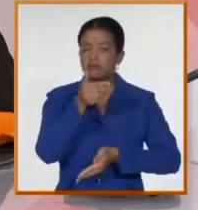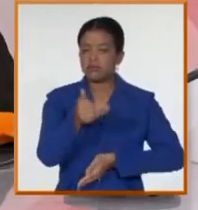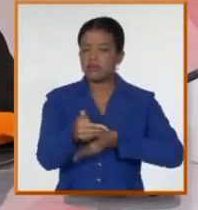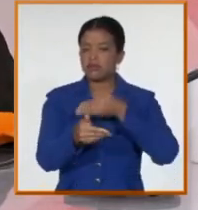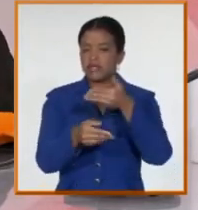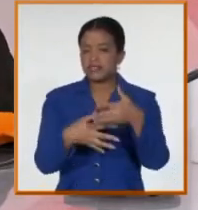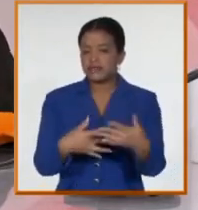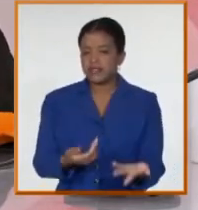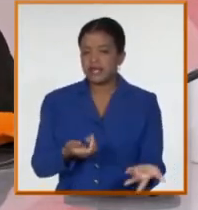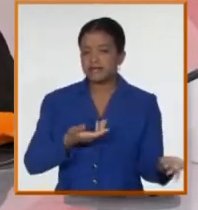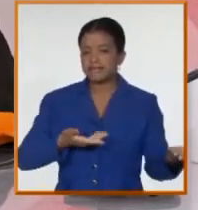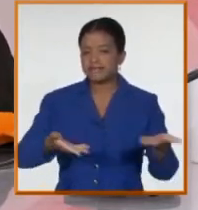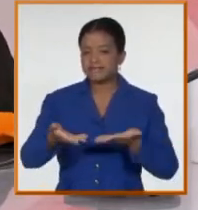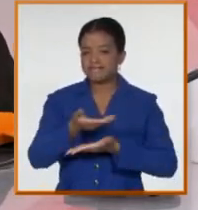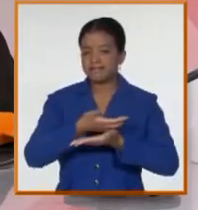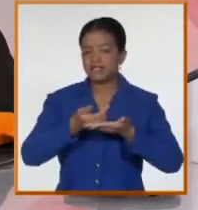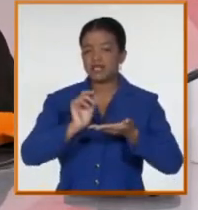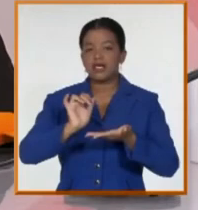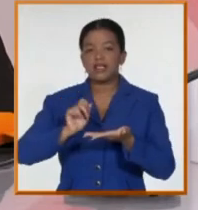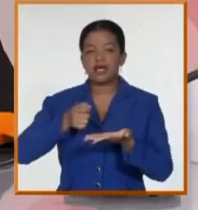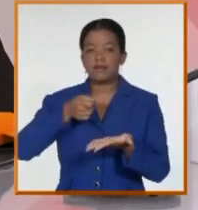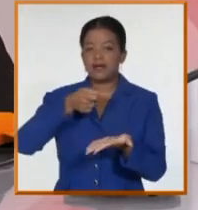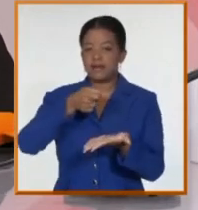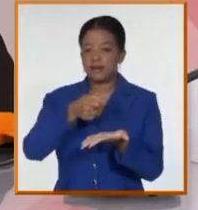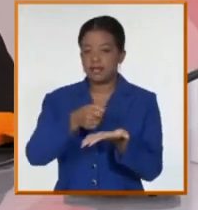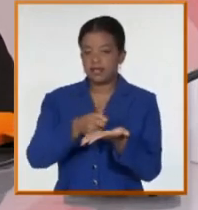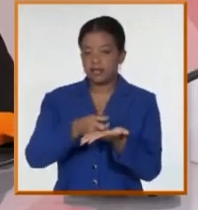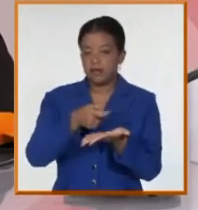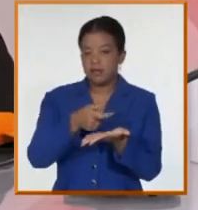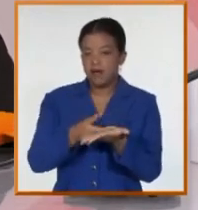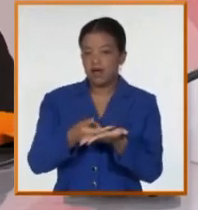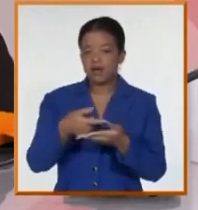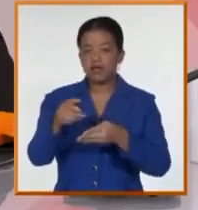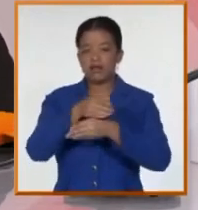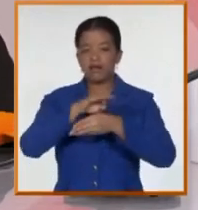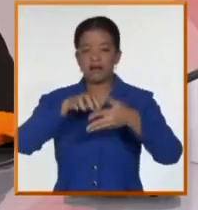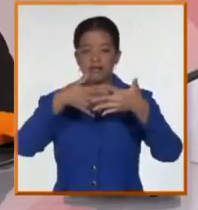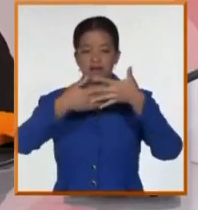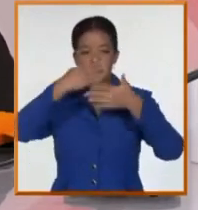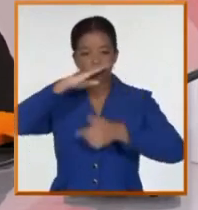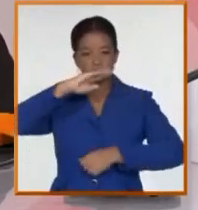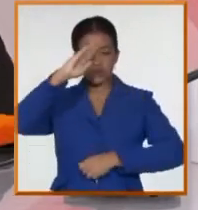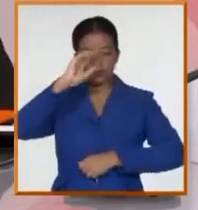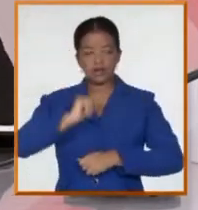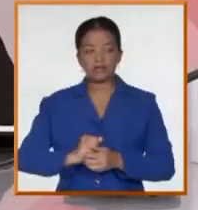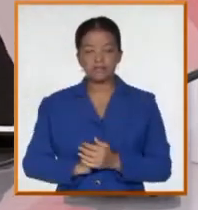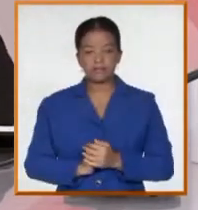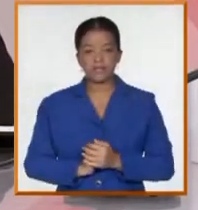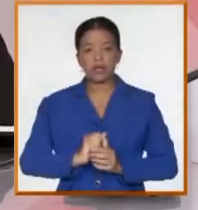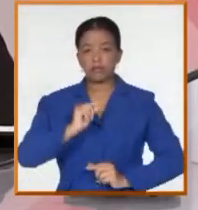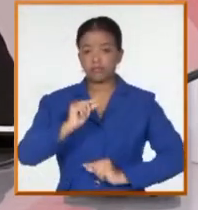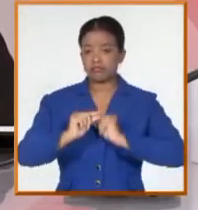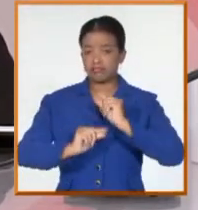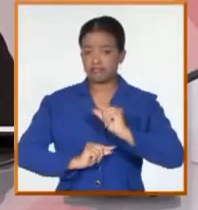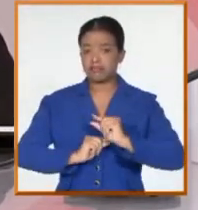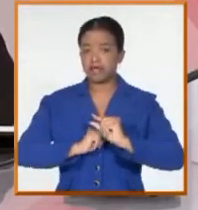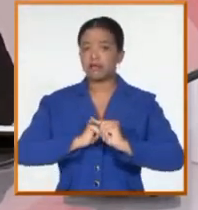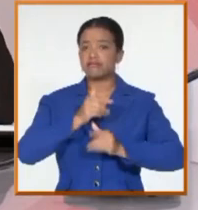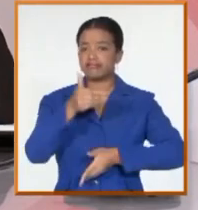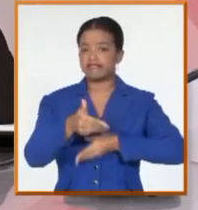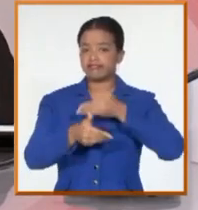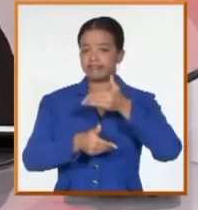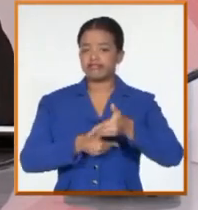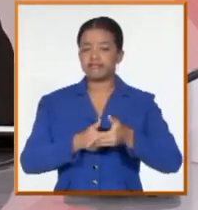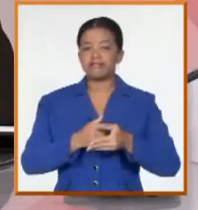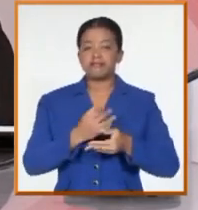comercio electrónico y pagos digitales en diferentes sectores de nuestro país Cómo ha ido avanzando este proceso Cuáles son los